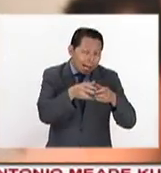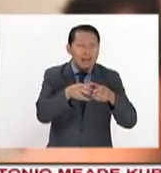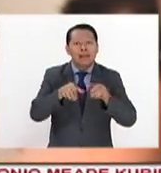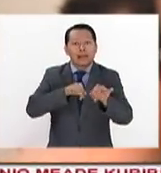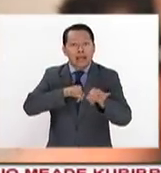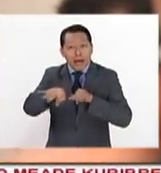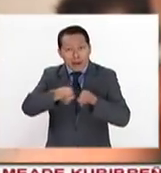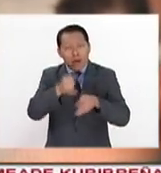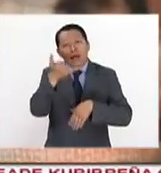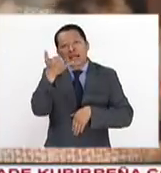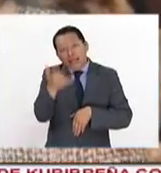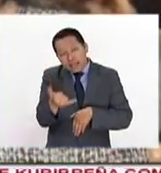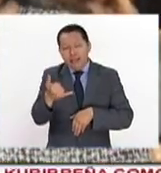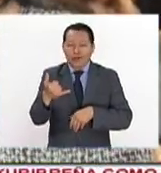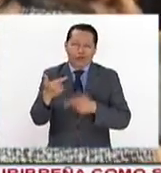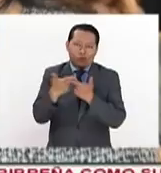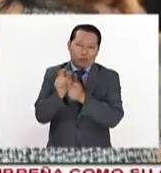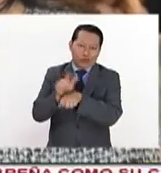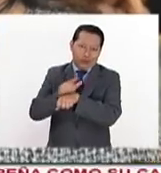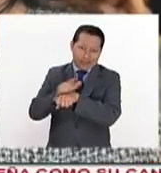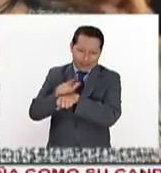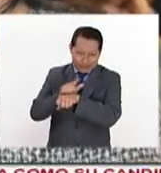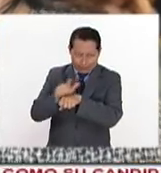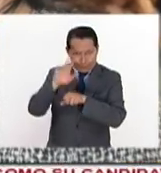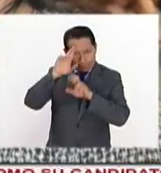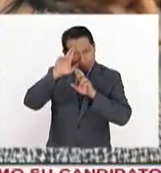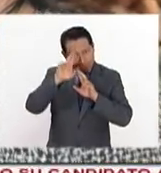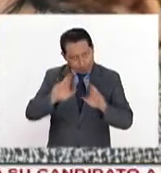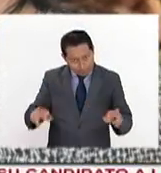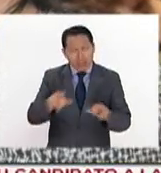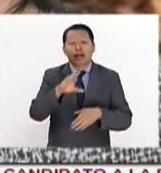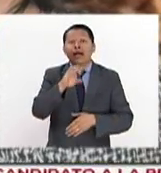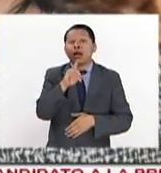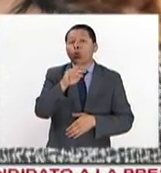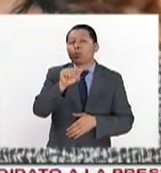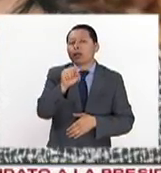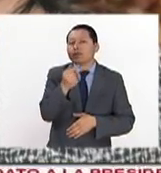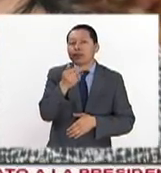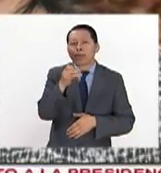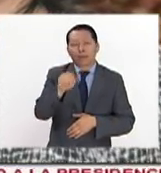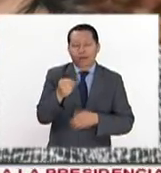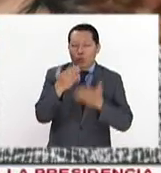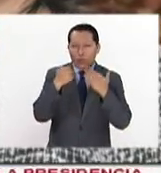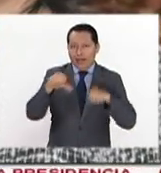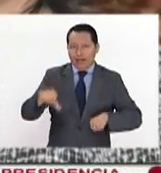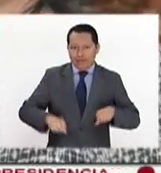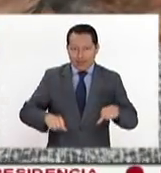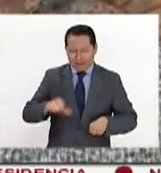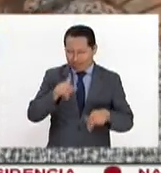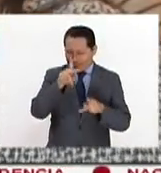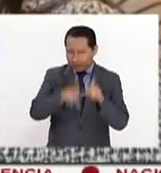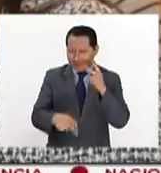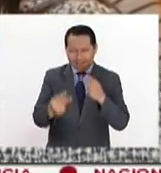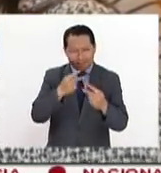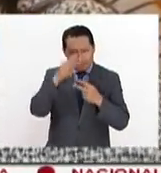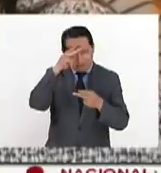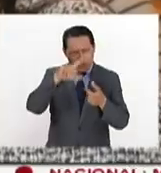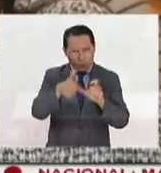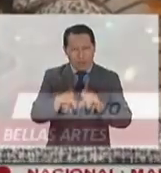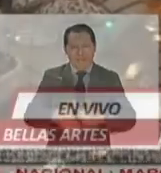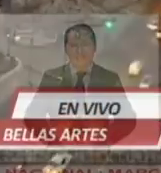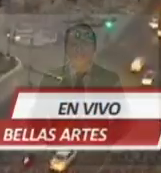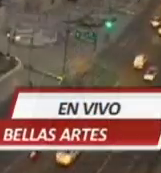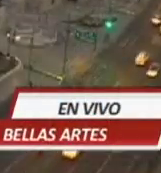y la diversidad sexual. Claudia Sheinbaum no tuvo actividades públicas. Vamos a otra pausa. Usted ve México al día.